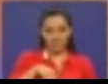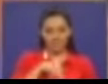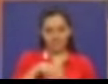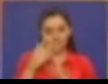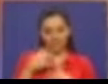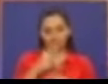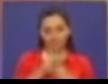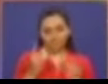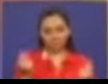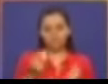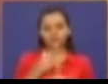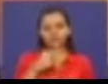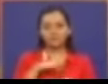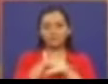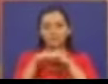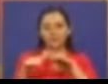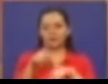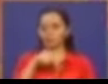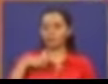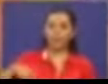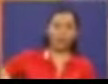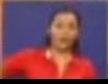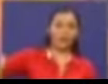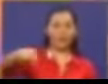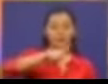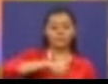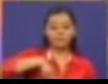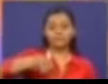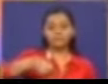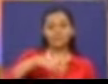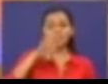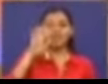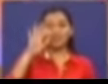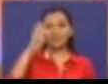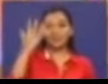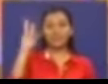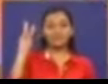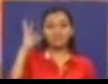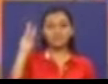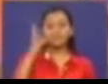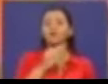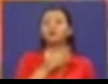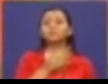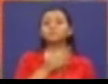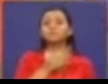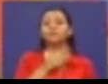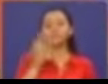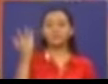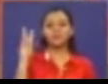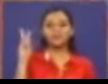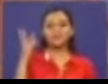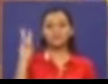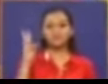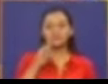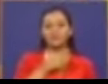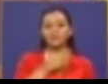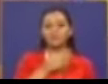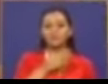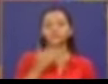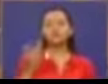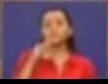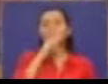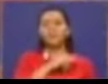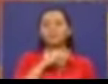una invitación a todos ustedes este 16 de agosto que se va a dar en